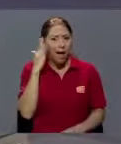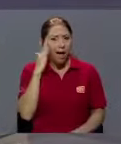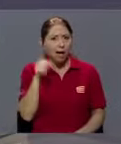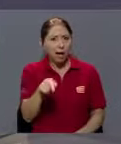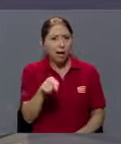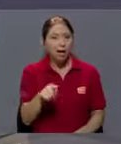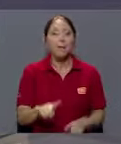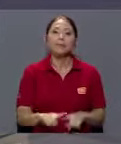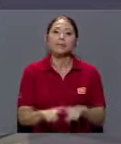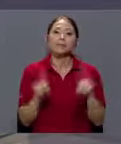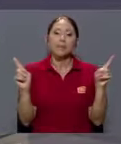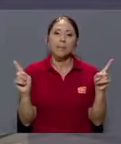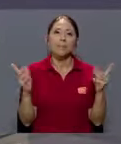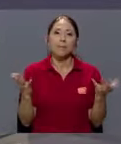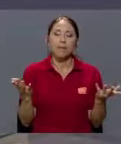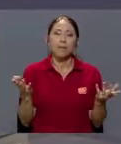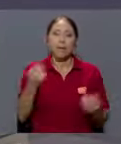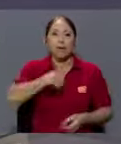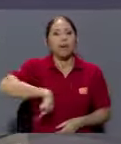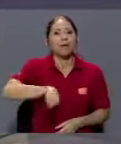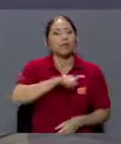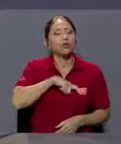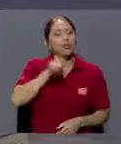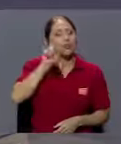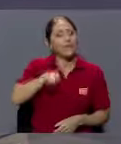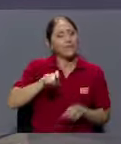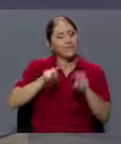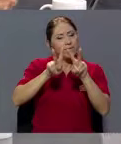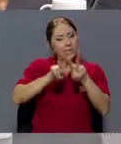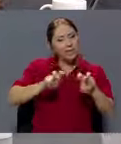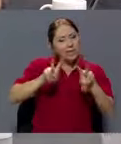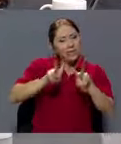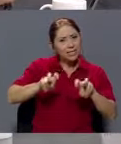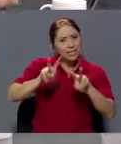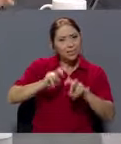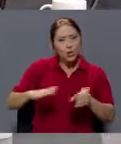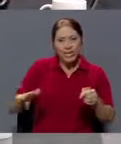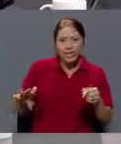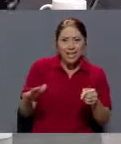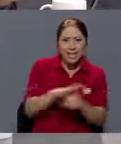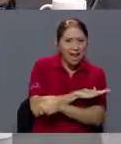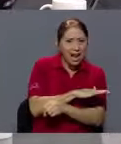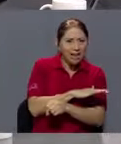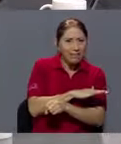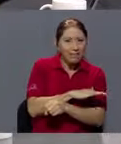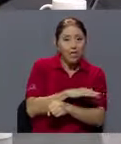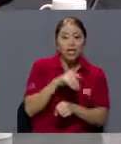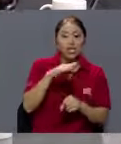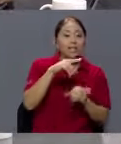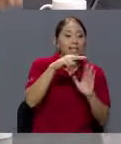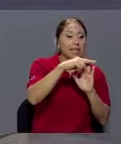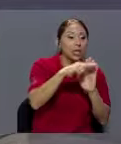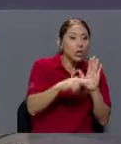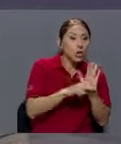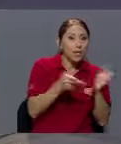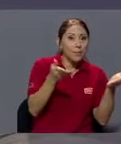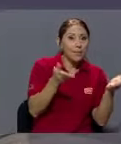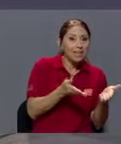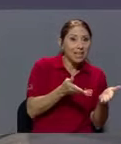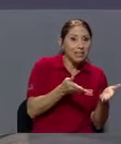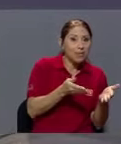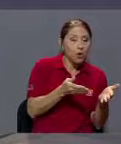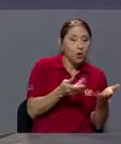eso. Sin embargo, deberíamos hacer una revisión integral sobre el peso de la nota de presentación versus